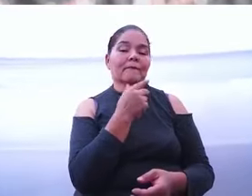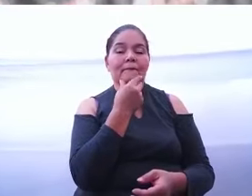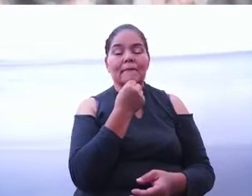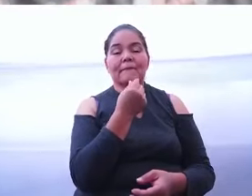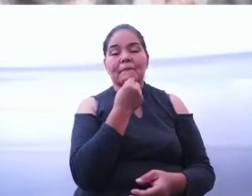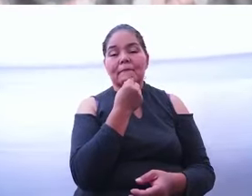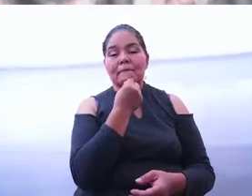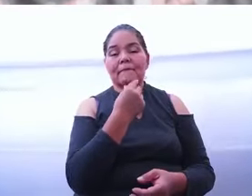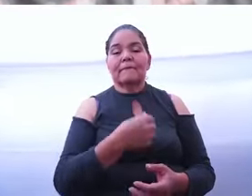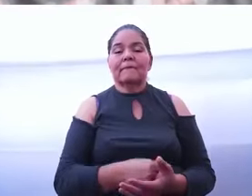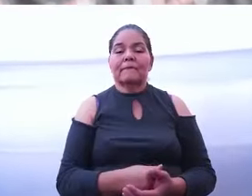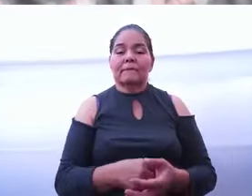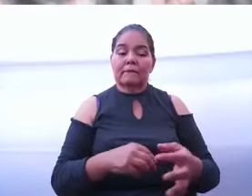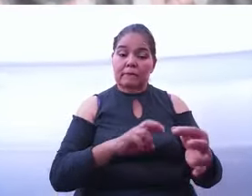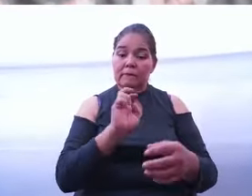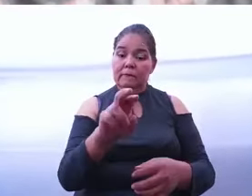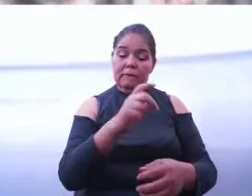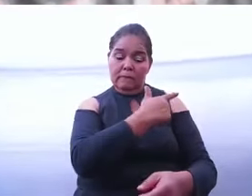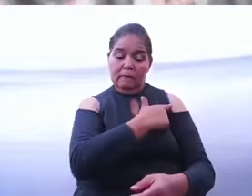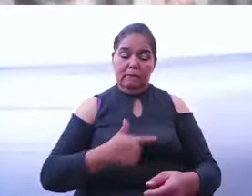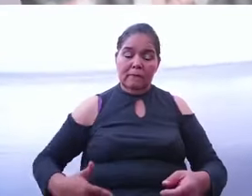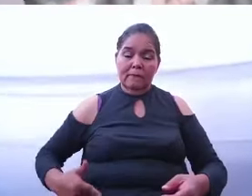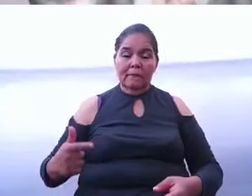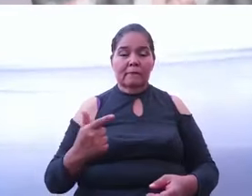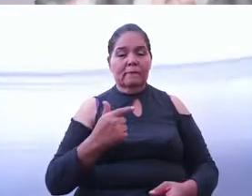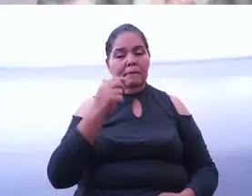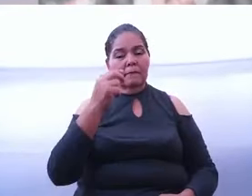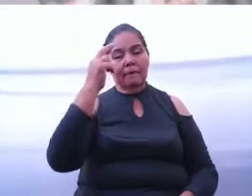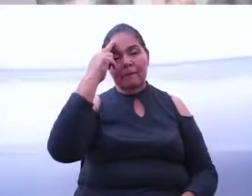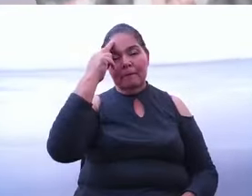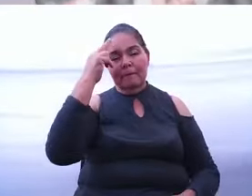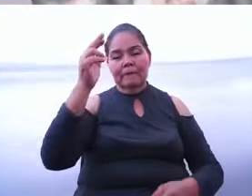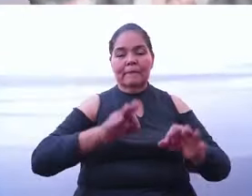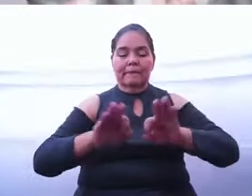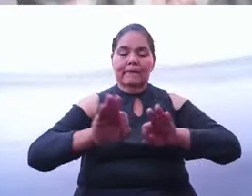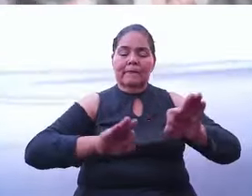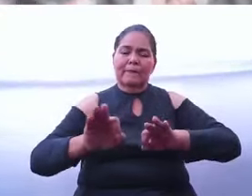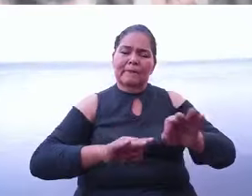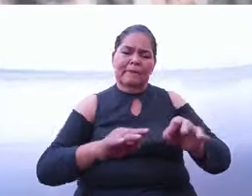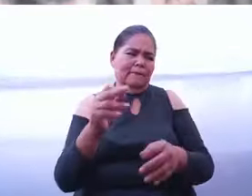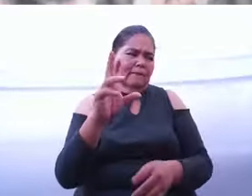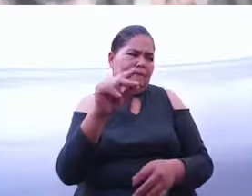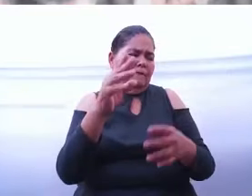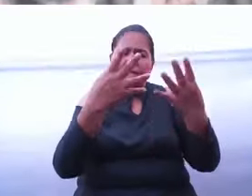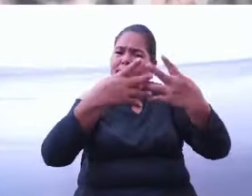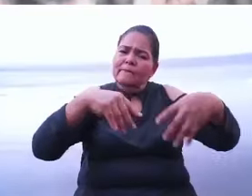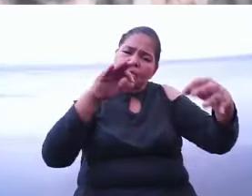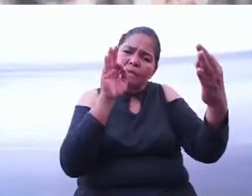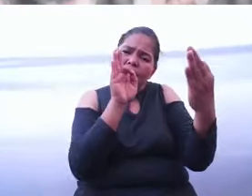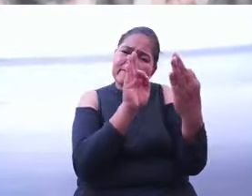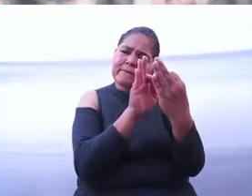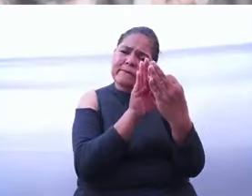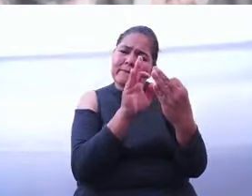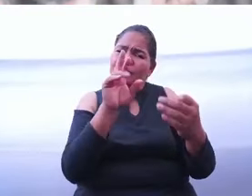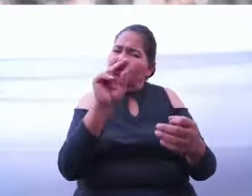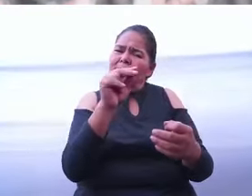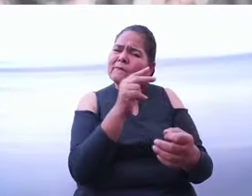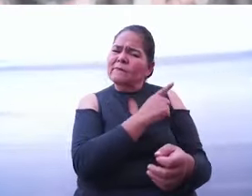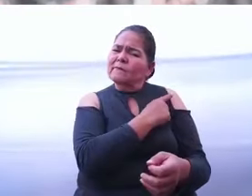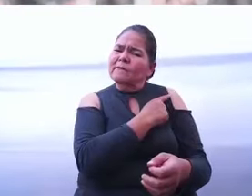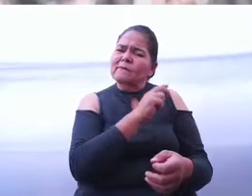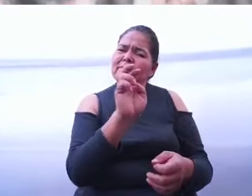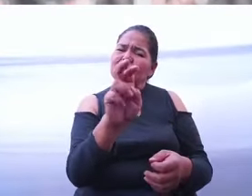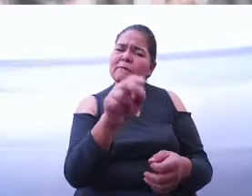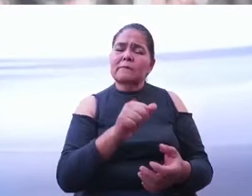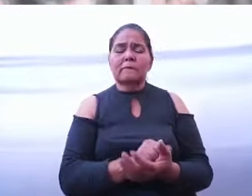Este gobierno de la gente se ha propuesto trabajar no de manera cercana, porque eso no bastaría en un